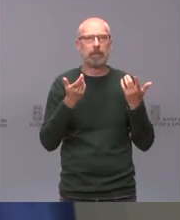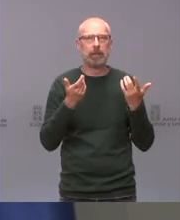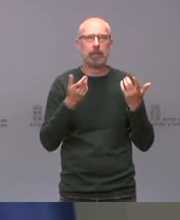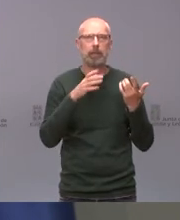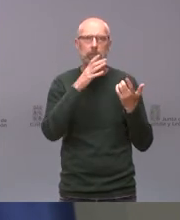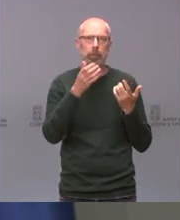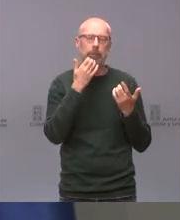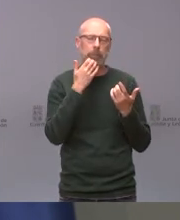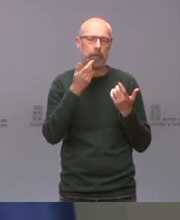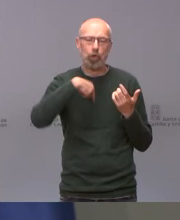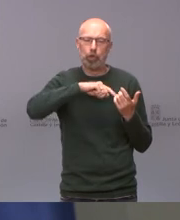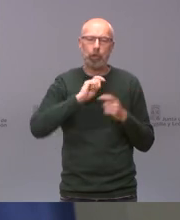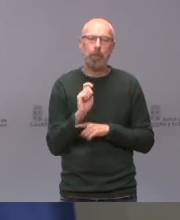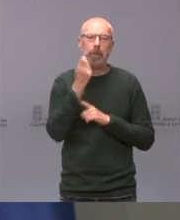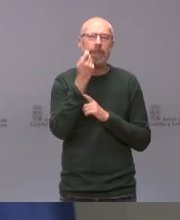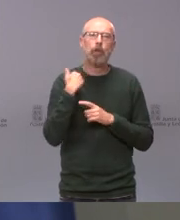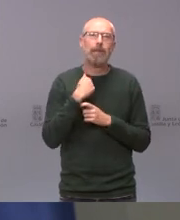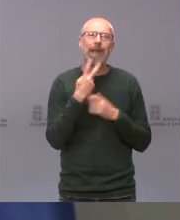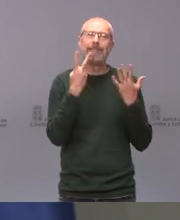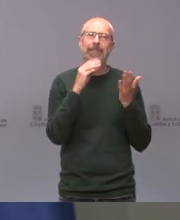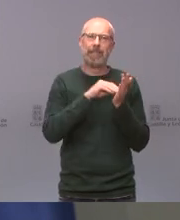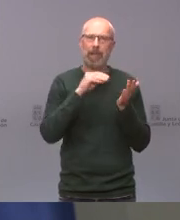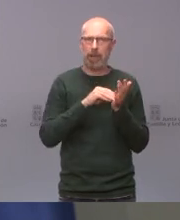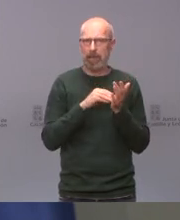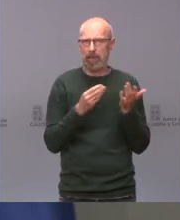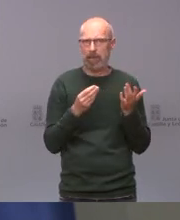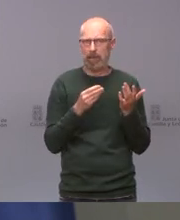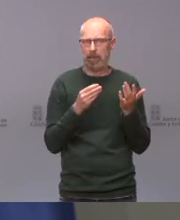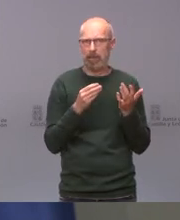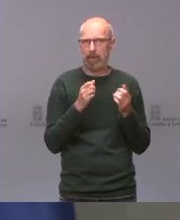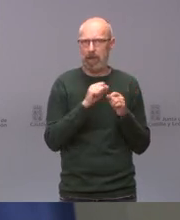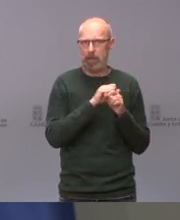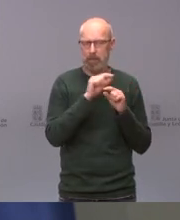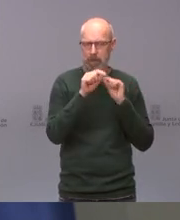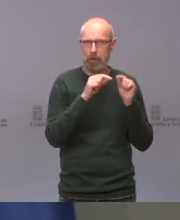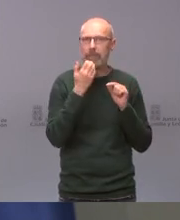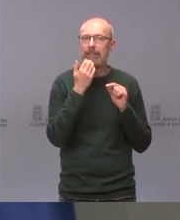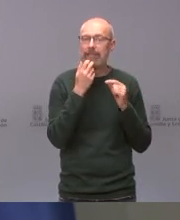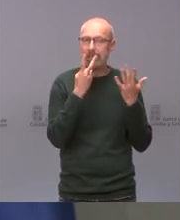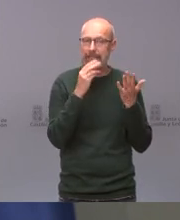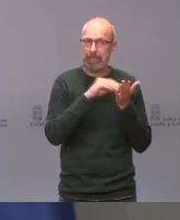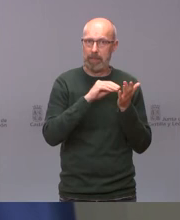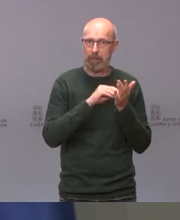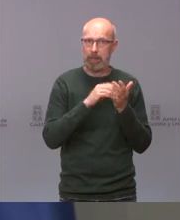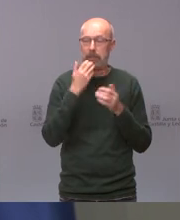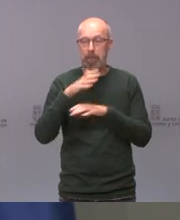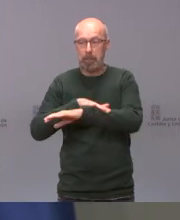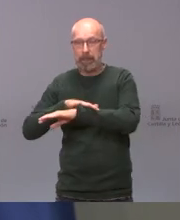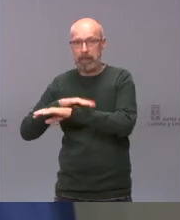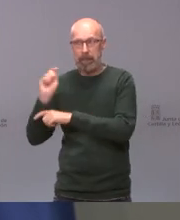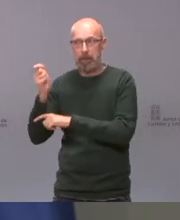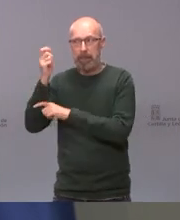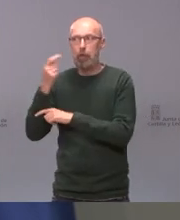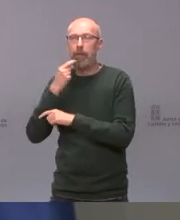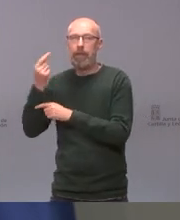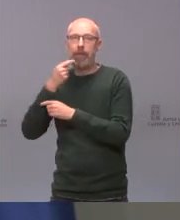7 veces, por explicarlo un poco claramente, ¿no? Si nosotros hubiéramos vencido al virus tantas veces como lo ha vencido el presidente del Gobierno,